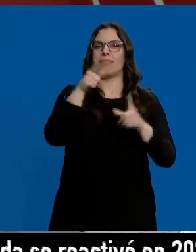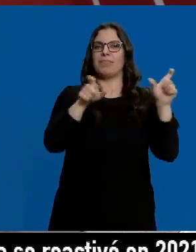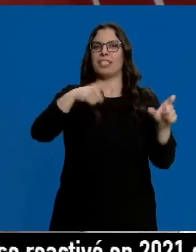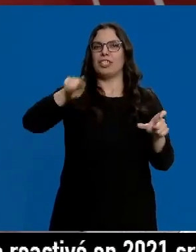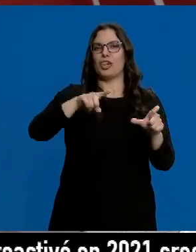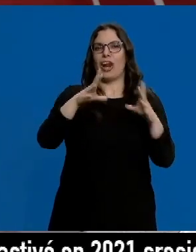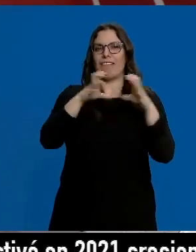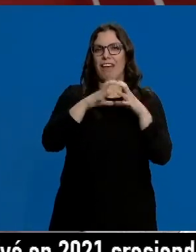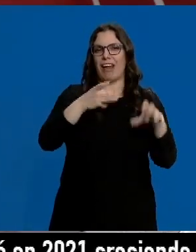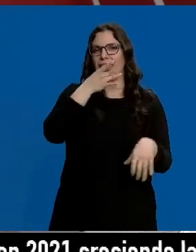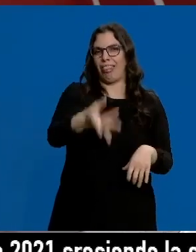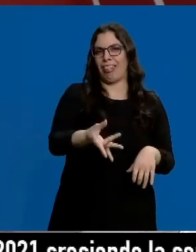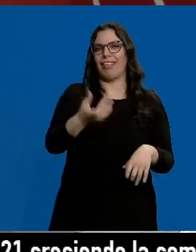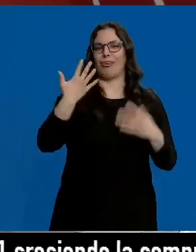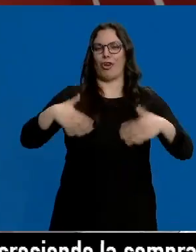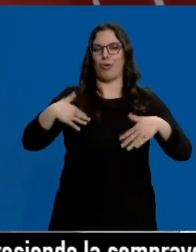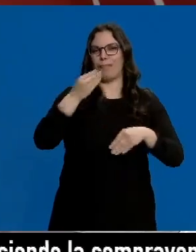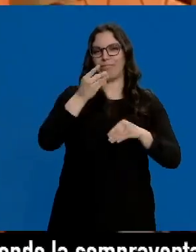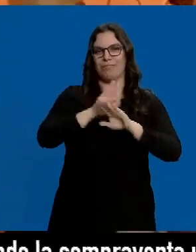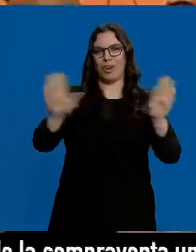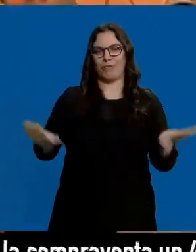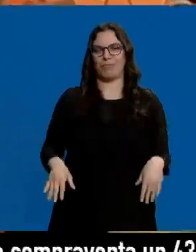la vergüenza con los mejores trajes.